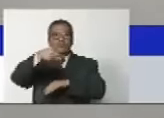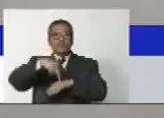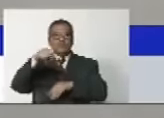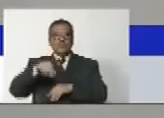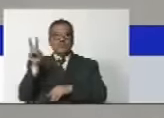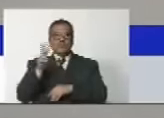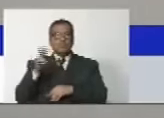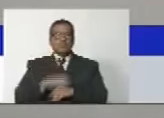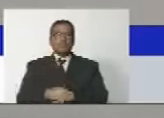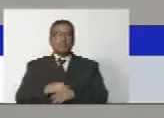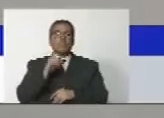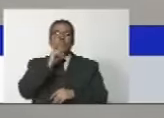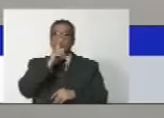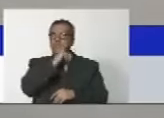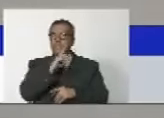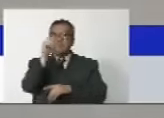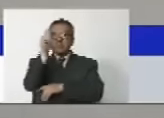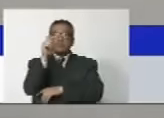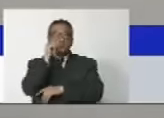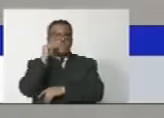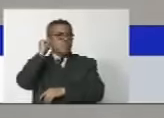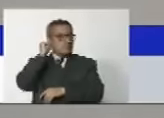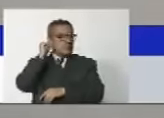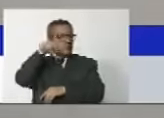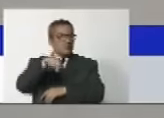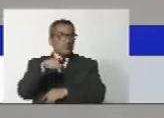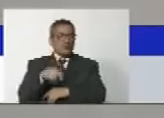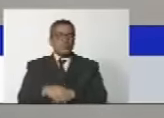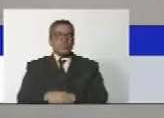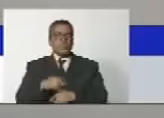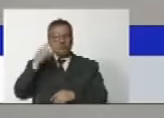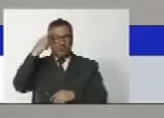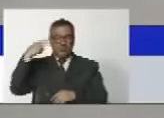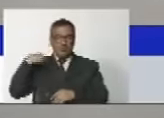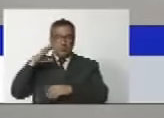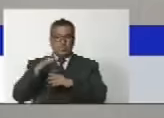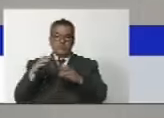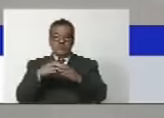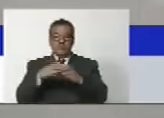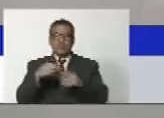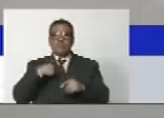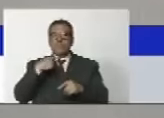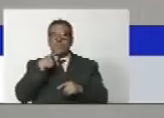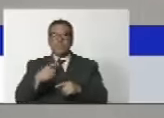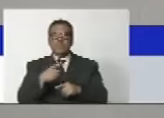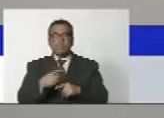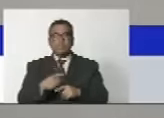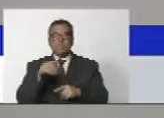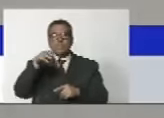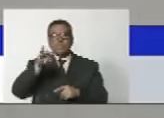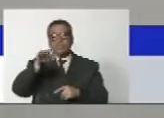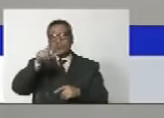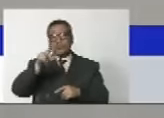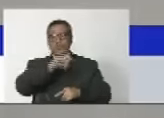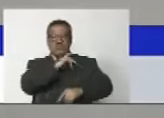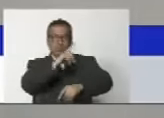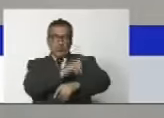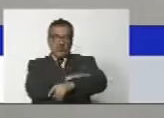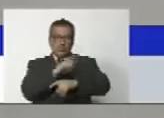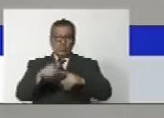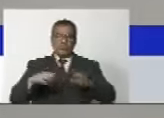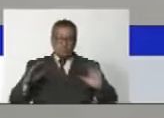de Venezuela, en nombre de los diputados y diputadas de esta honorable Cámara, le decimos a Yulimar, fuerza